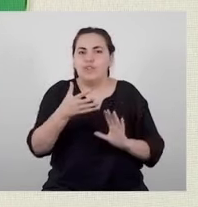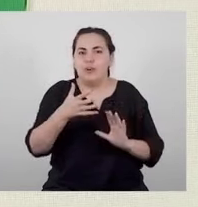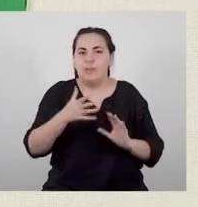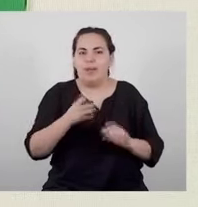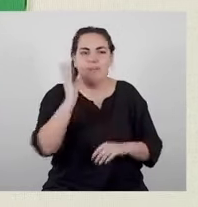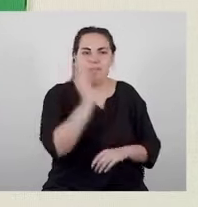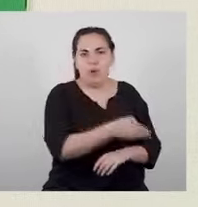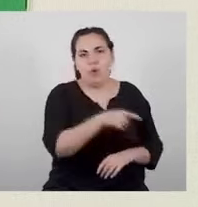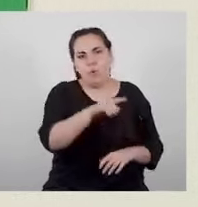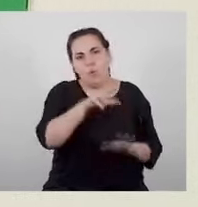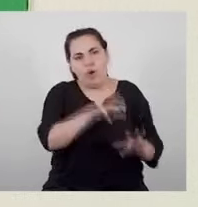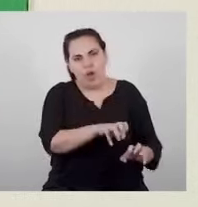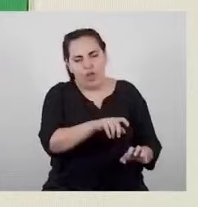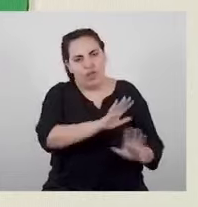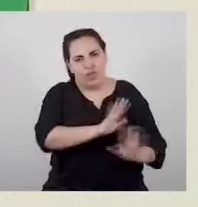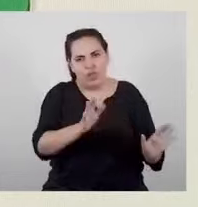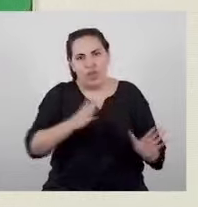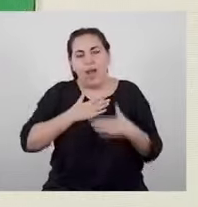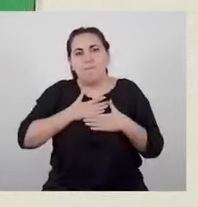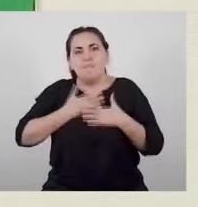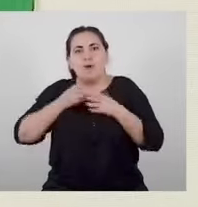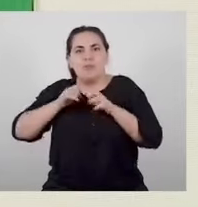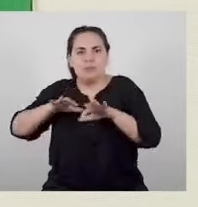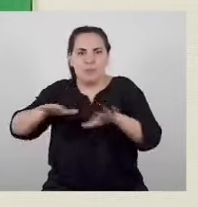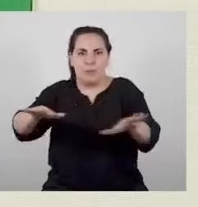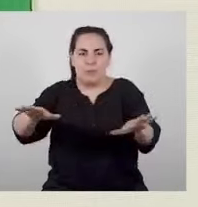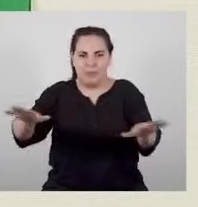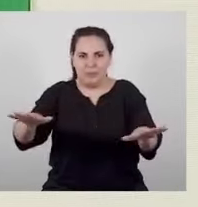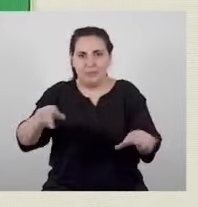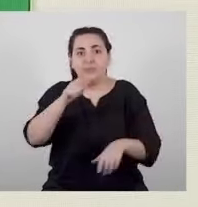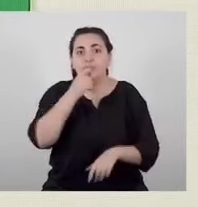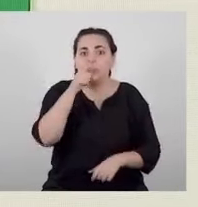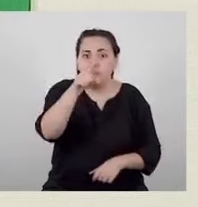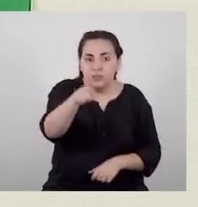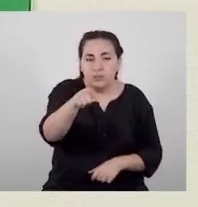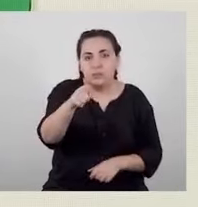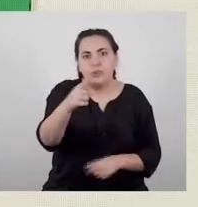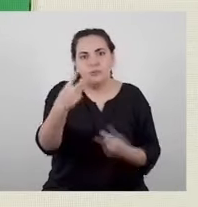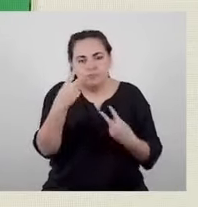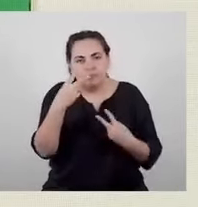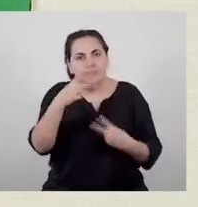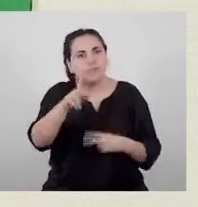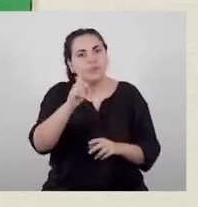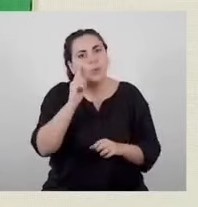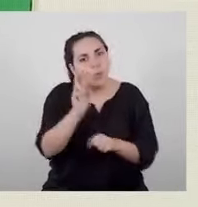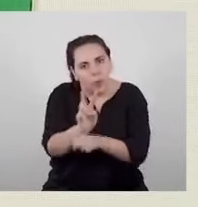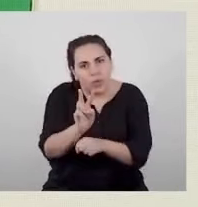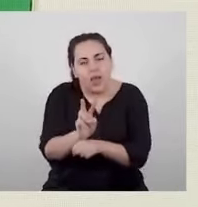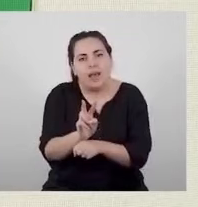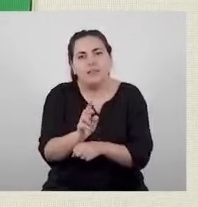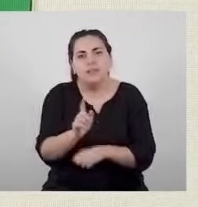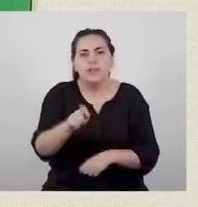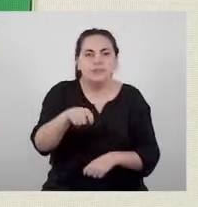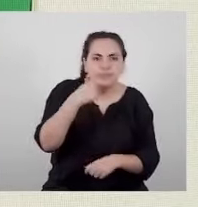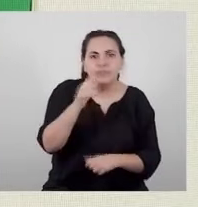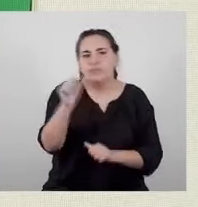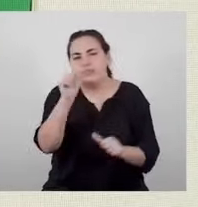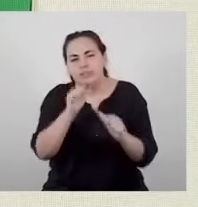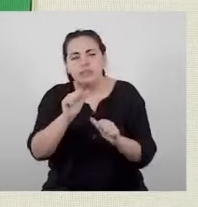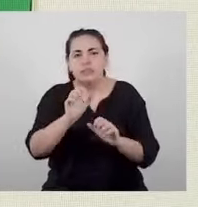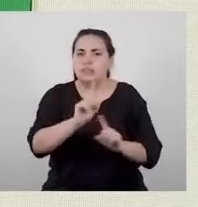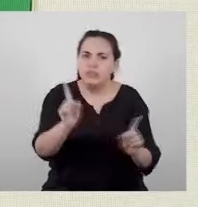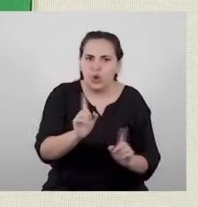seguir proponiendo amor que si estás ahí te cuides no consumas y si vas a consumir porque no lo